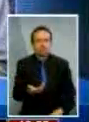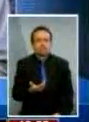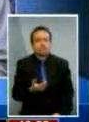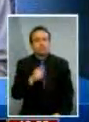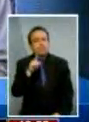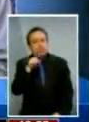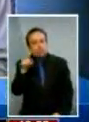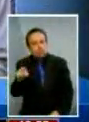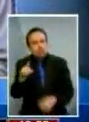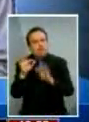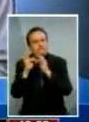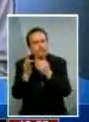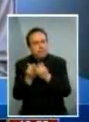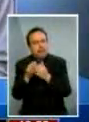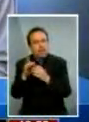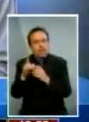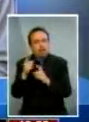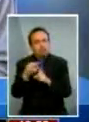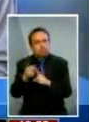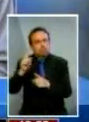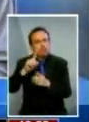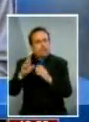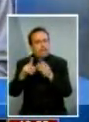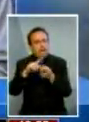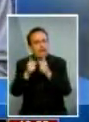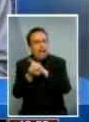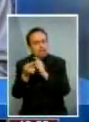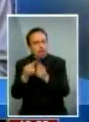su familia no han pensado en dejar la zona?